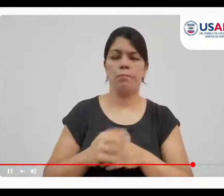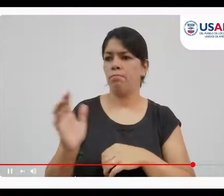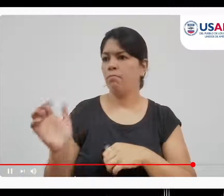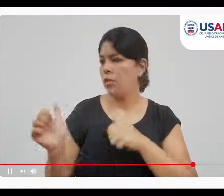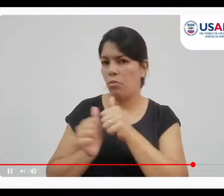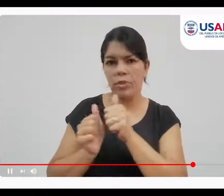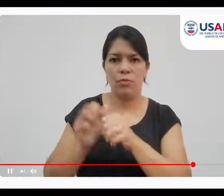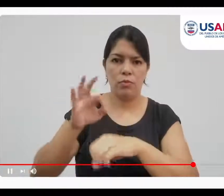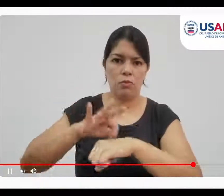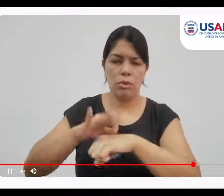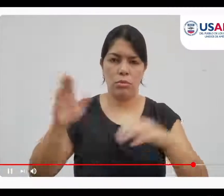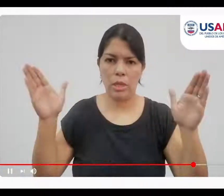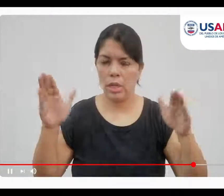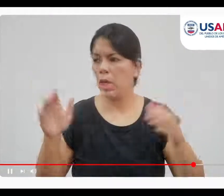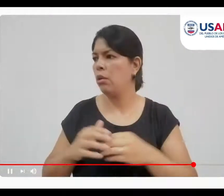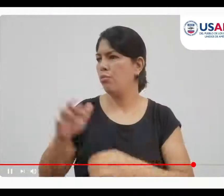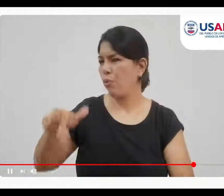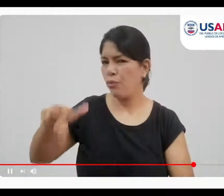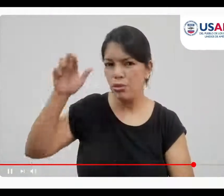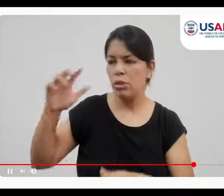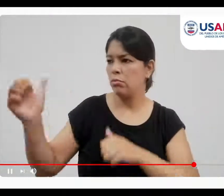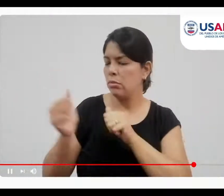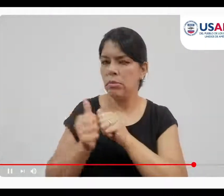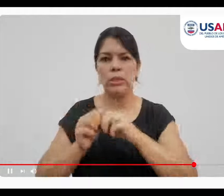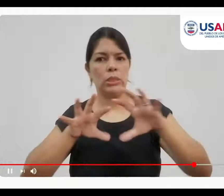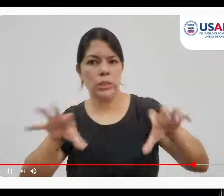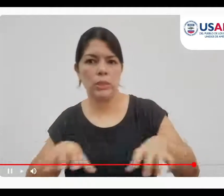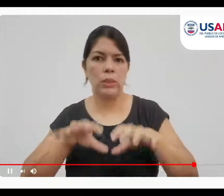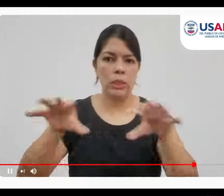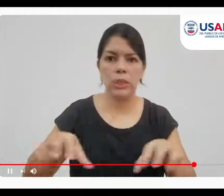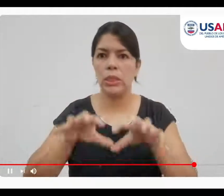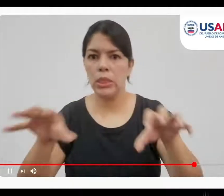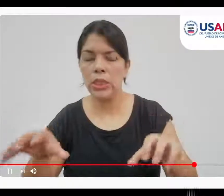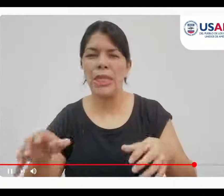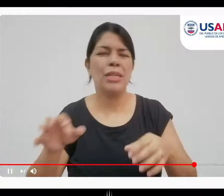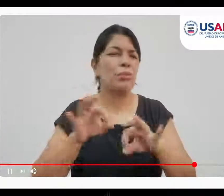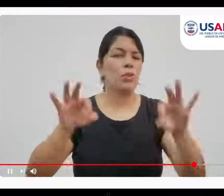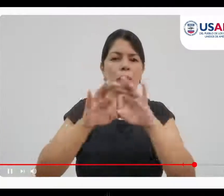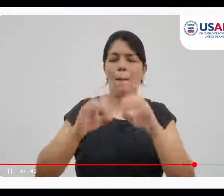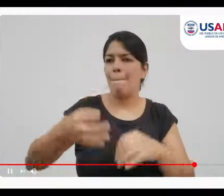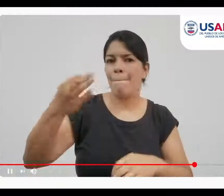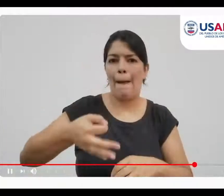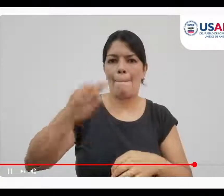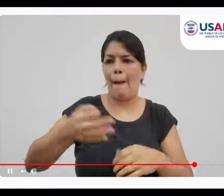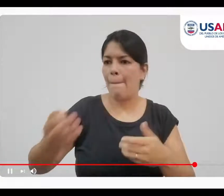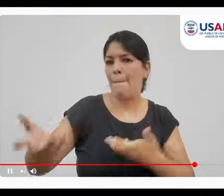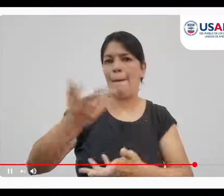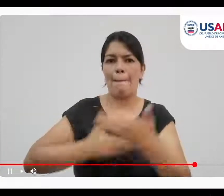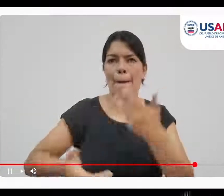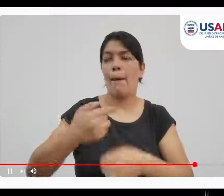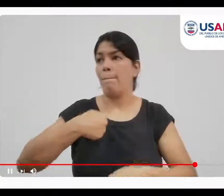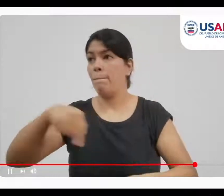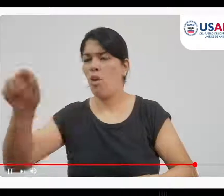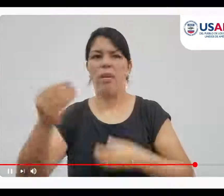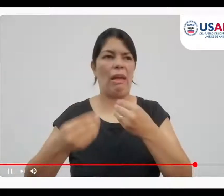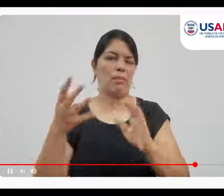el acompañamiento de la Fundación Arcángeles, con los profesionales, se hizo una cosa, se hizo otra, pero una retroalimentación constante de lo que estábamos haciendo